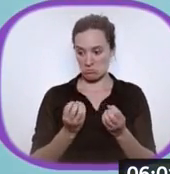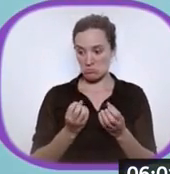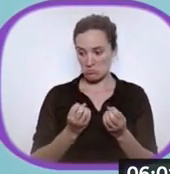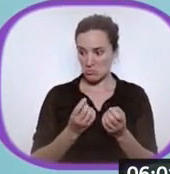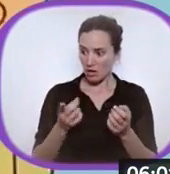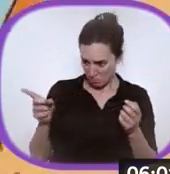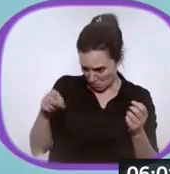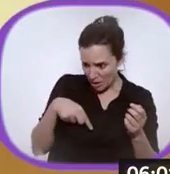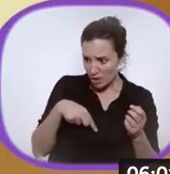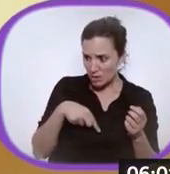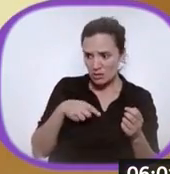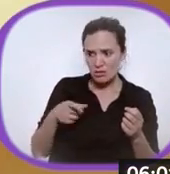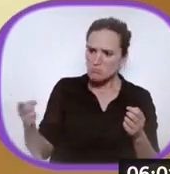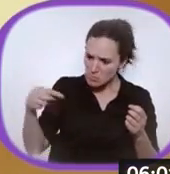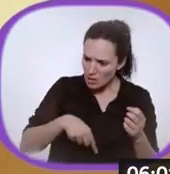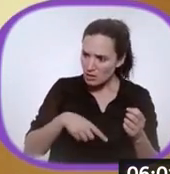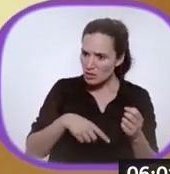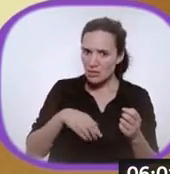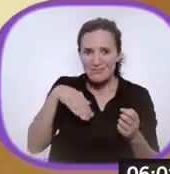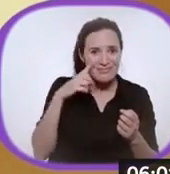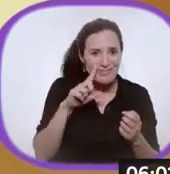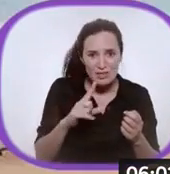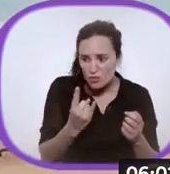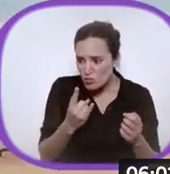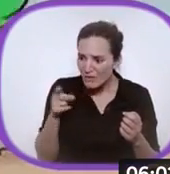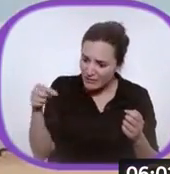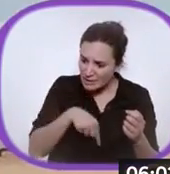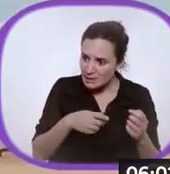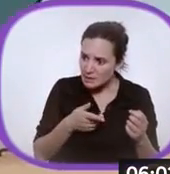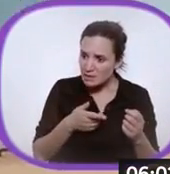Muy bien, Milu, vuelve aquí. ¡Milu!